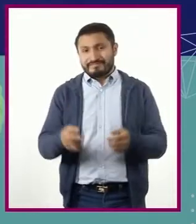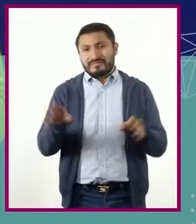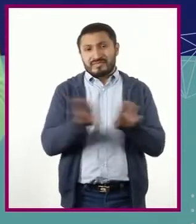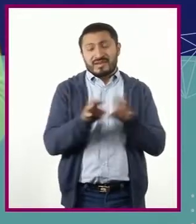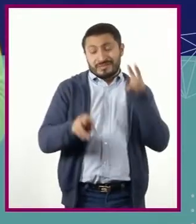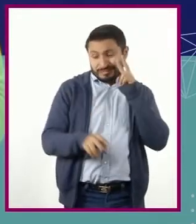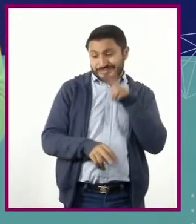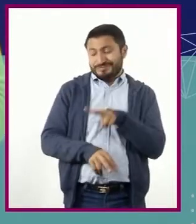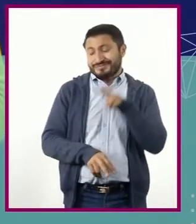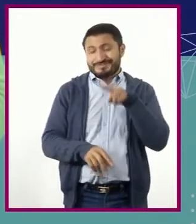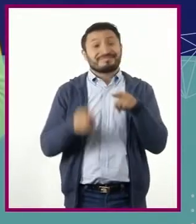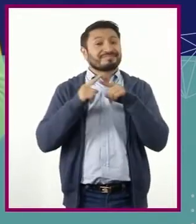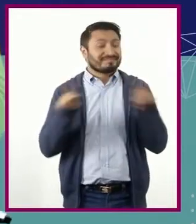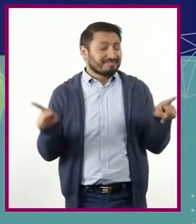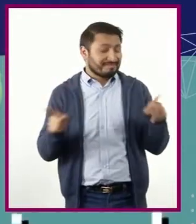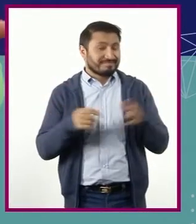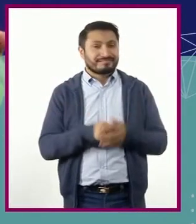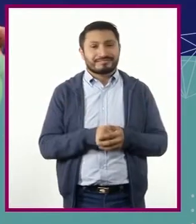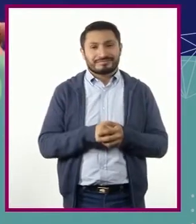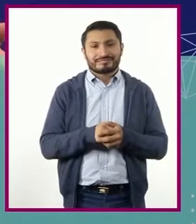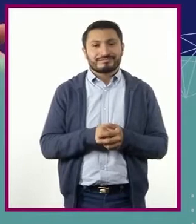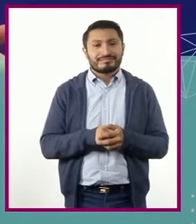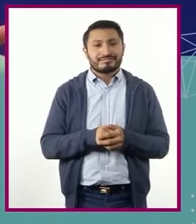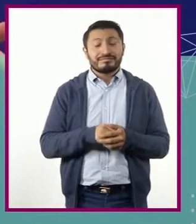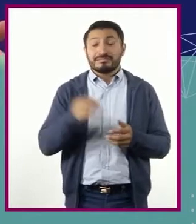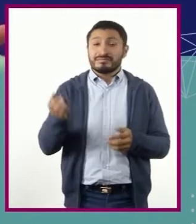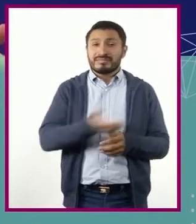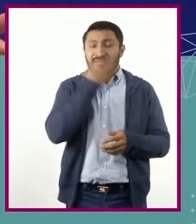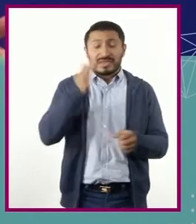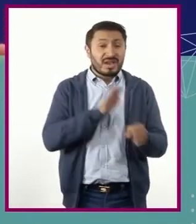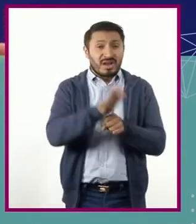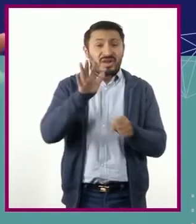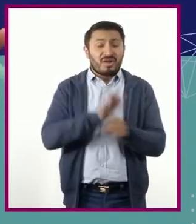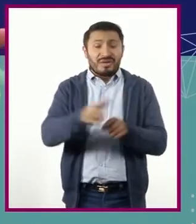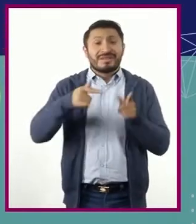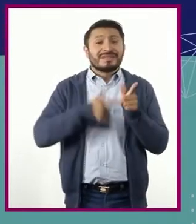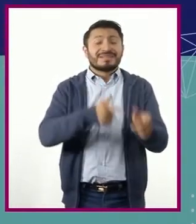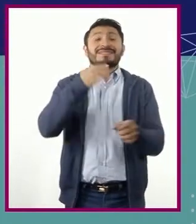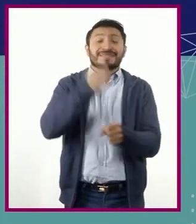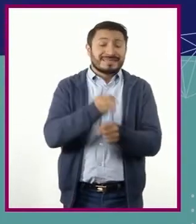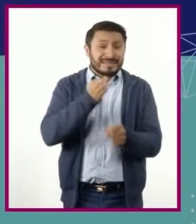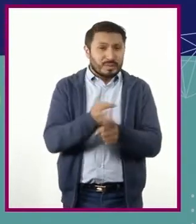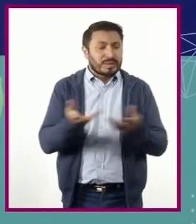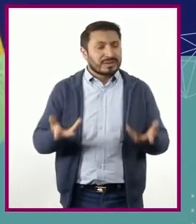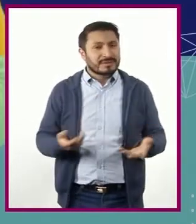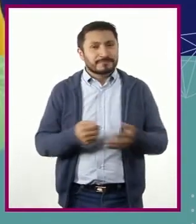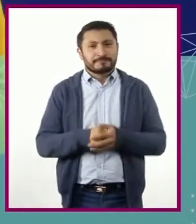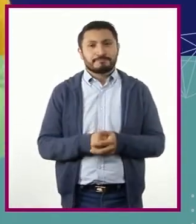miradas de la dama. ¿Qué costumbres se siguen manteniendo vigentes en nuestros días?